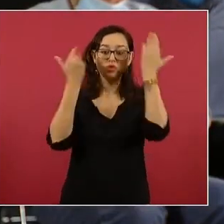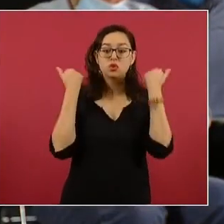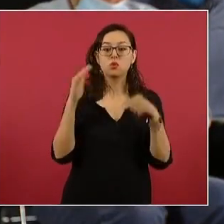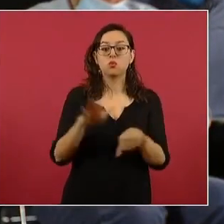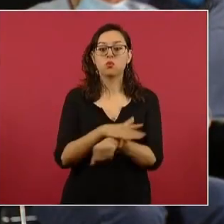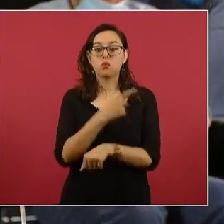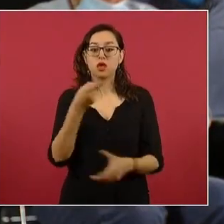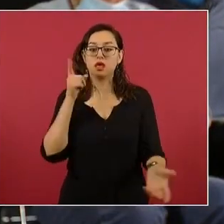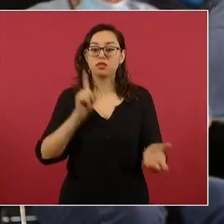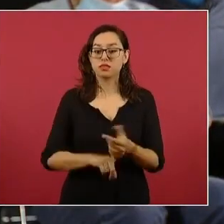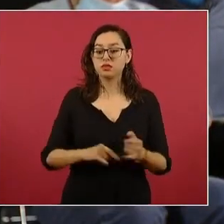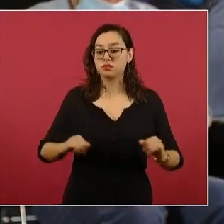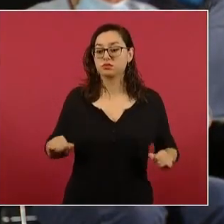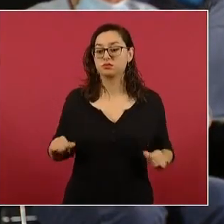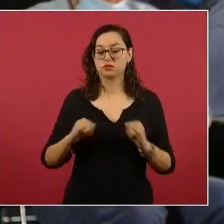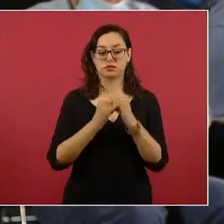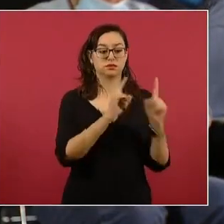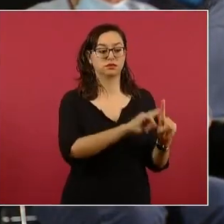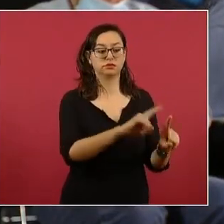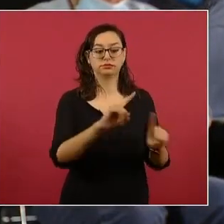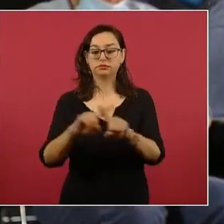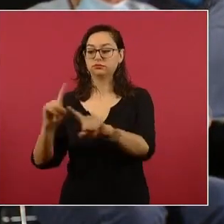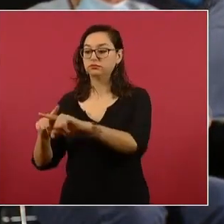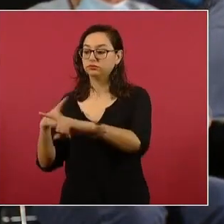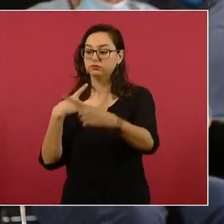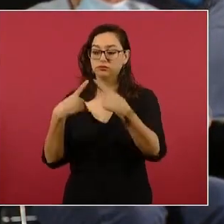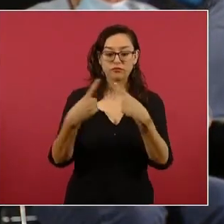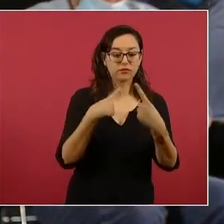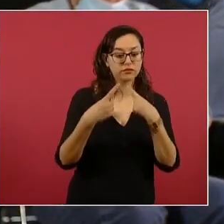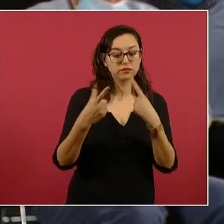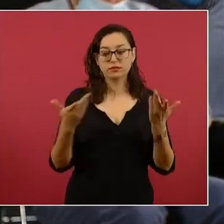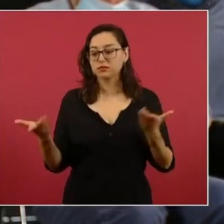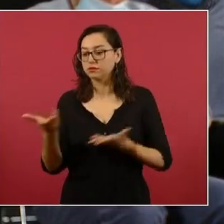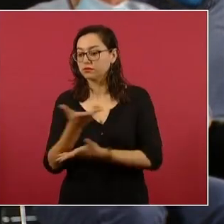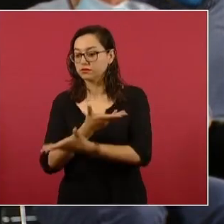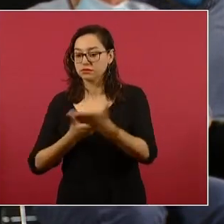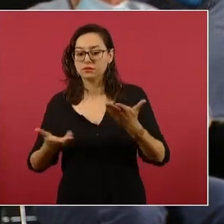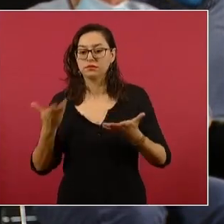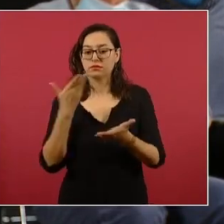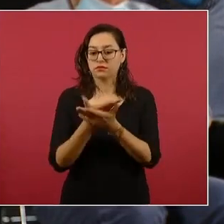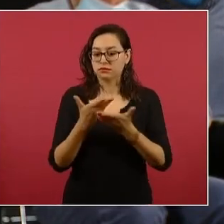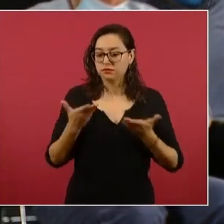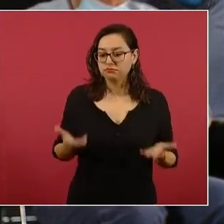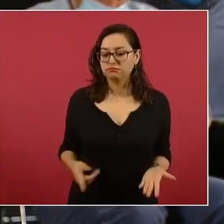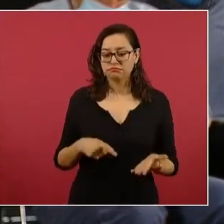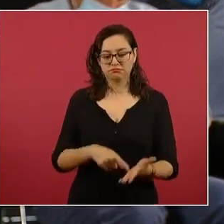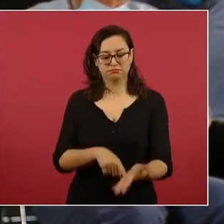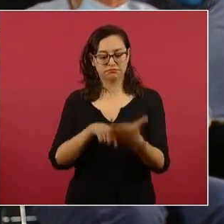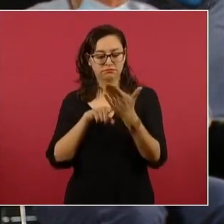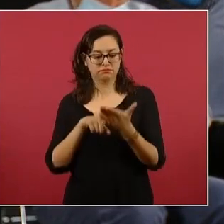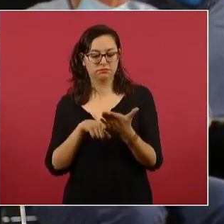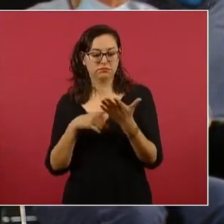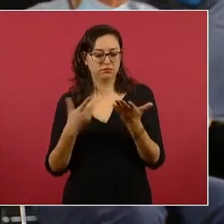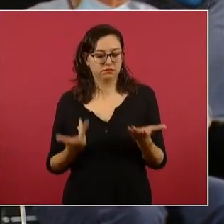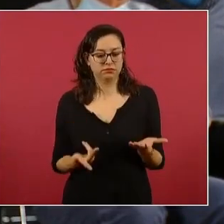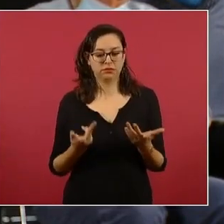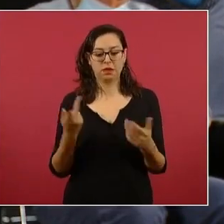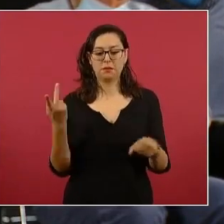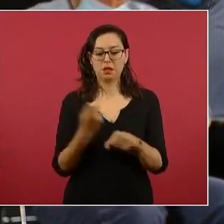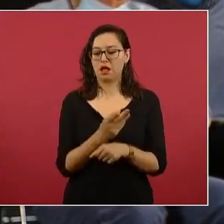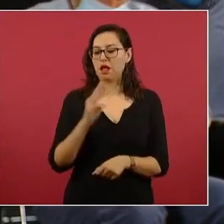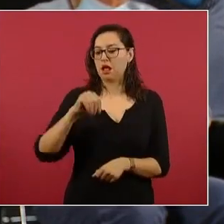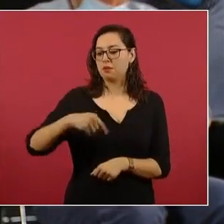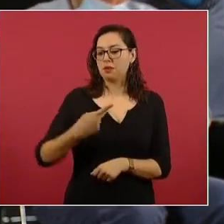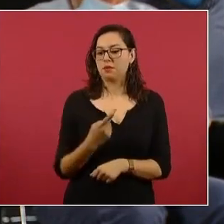mesa interinstitucional y pues lo que estamos viendo en los hechos es que la Procuraduría Federal de Protección a